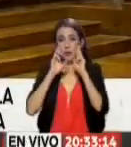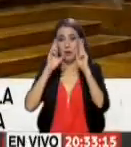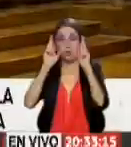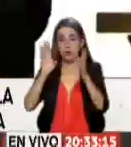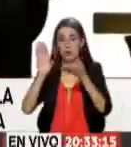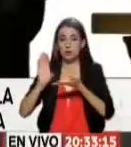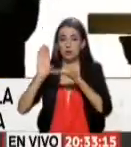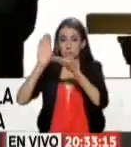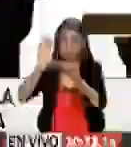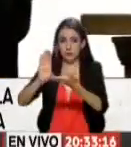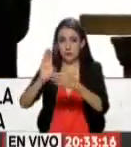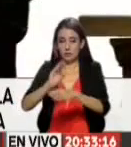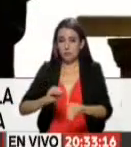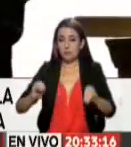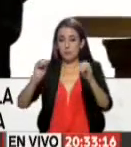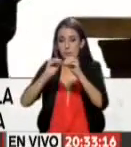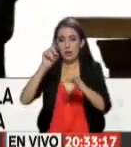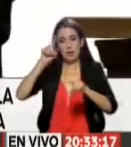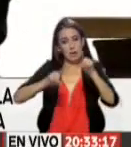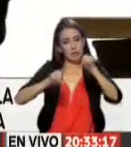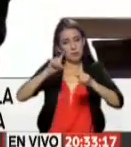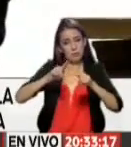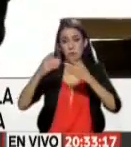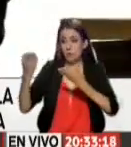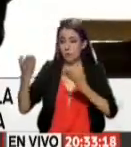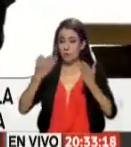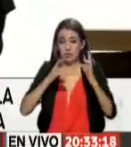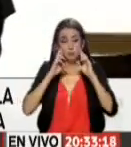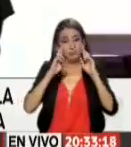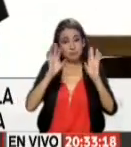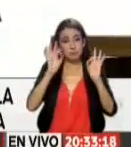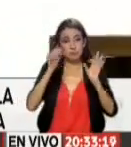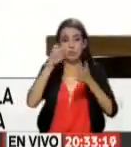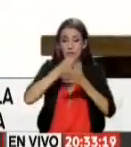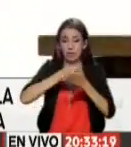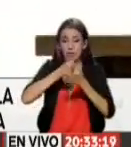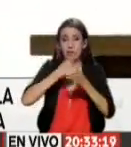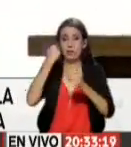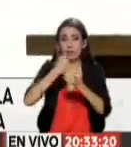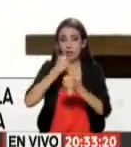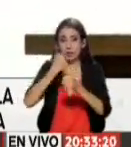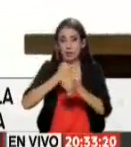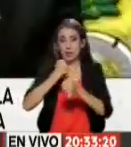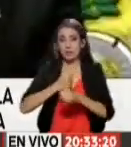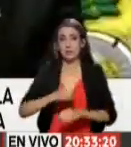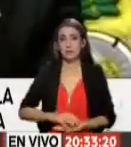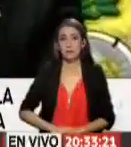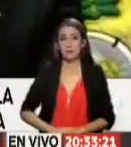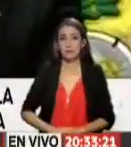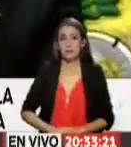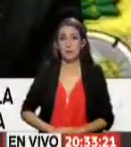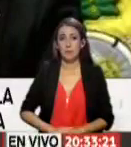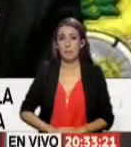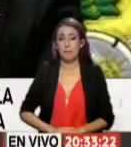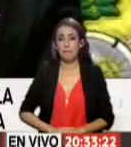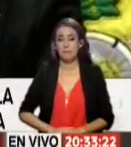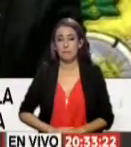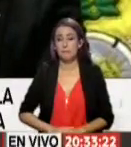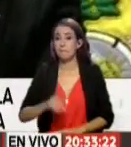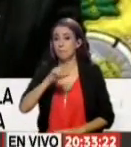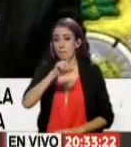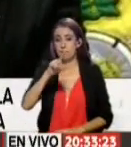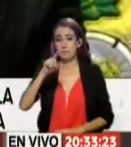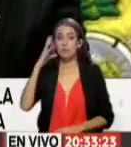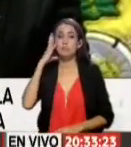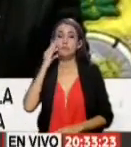galardón que otorga la institución por varias razones que fueron descritas por su rector, doctor Ricardo Rivero. Su biografía acredita